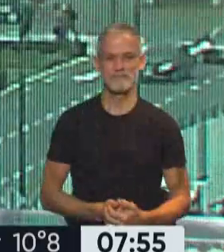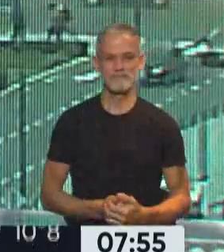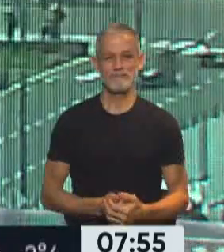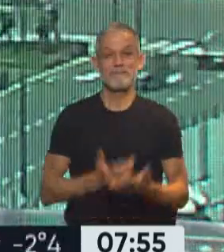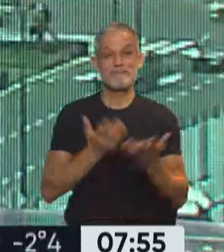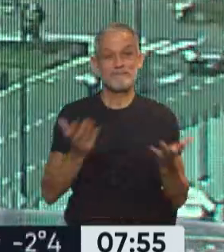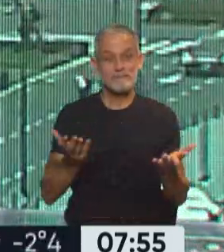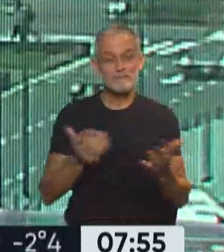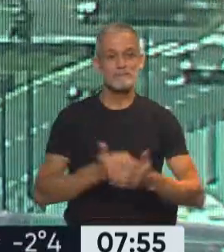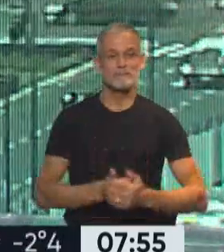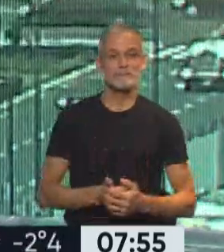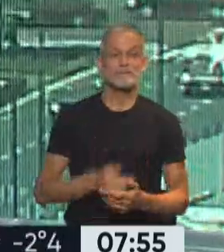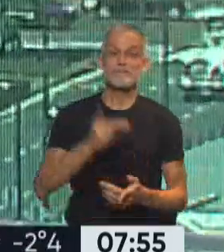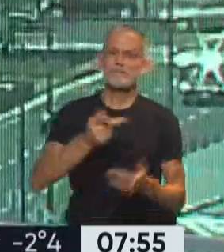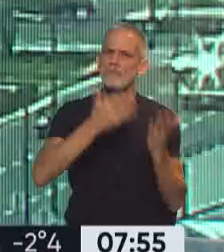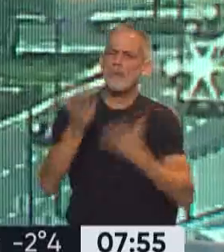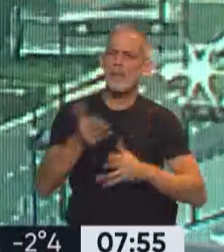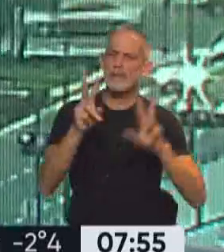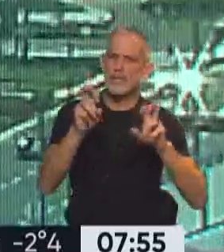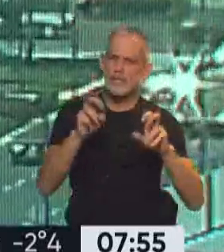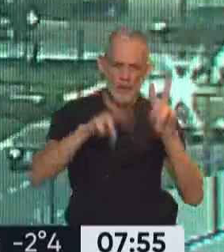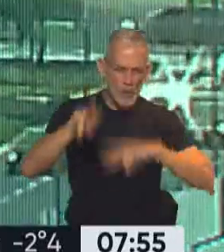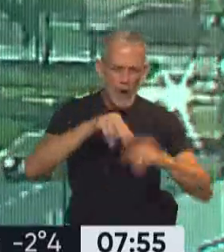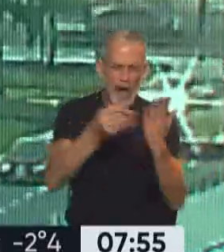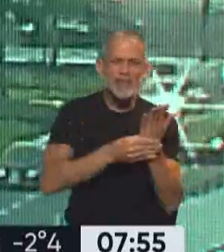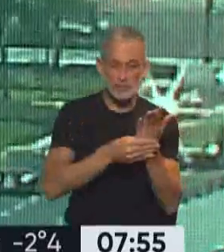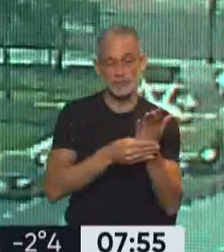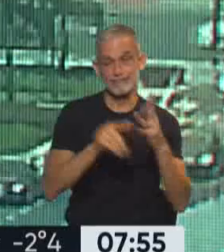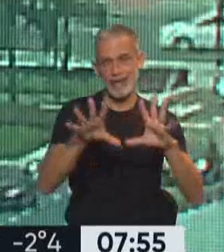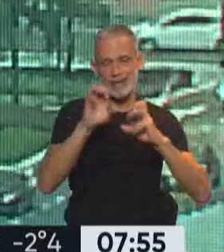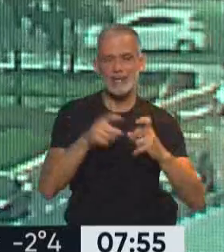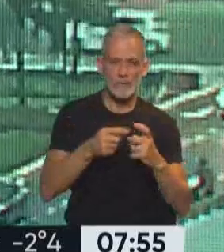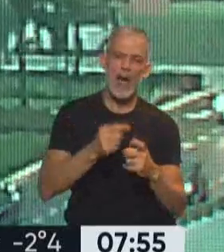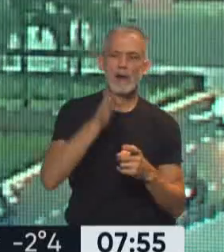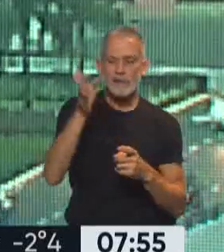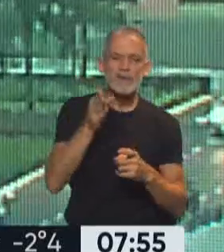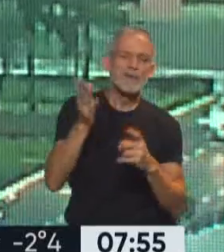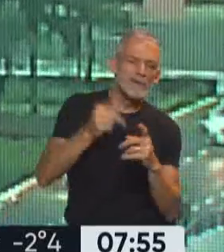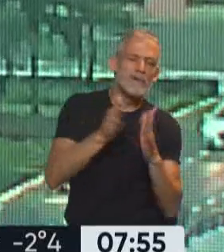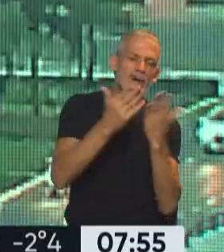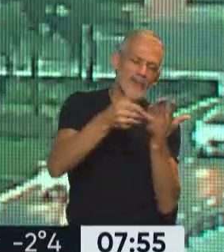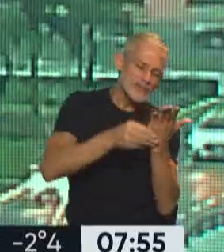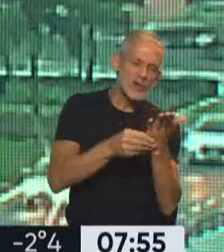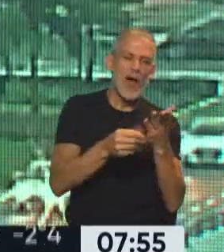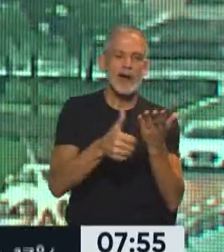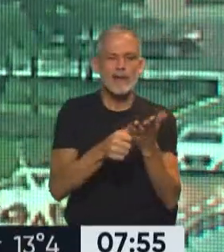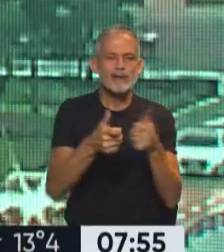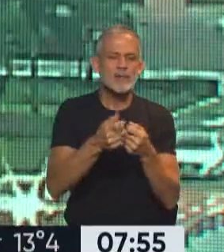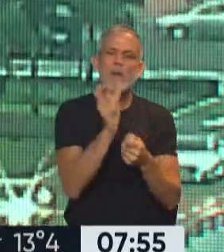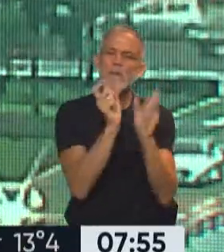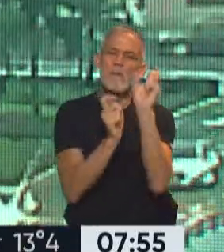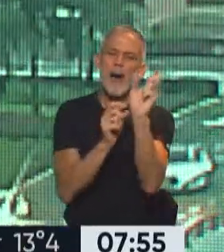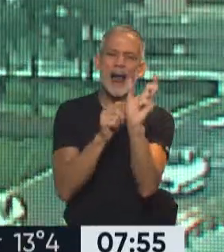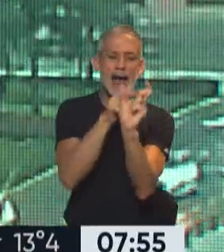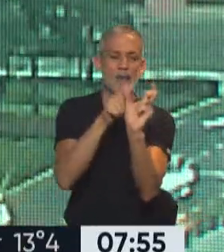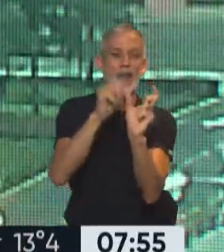A ver, y para presentar el tema buscamos en el diccionario, sí, es temprano para ir en casa, buscar en la biblioteca o en el celular la palabra, pero